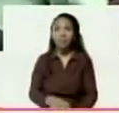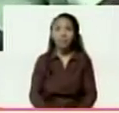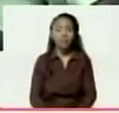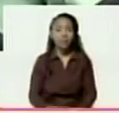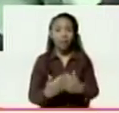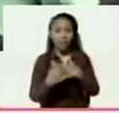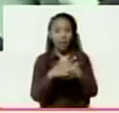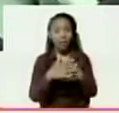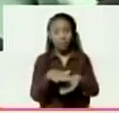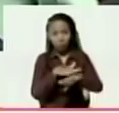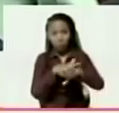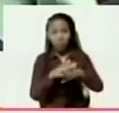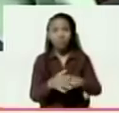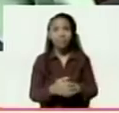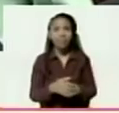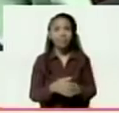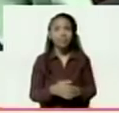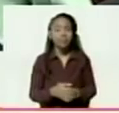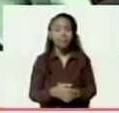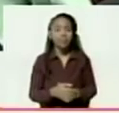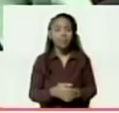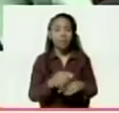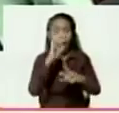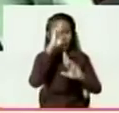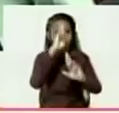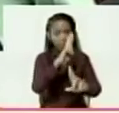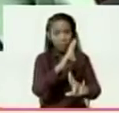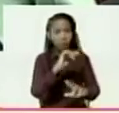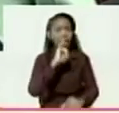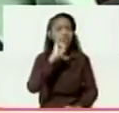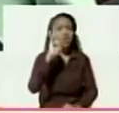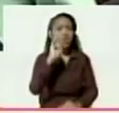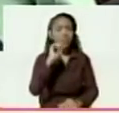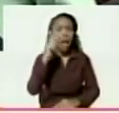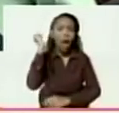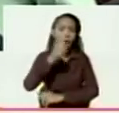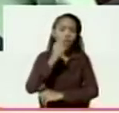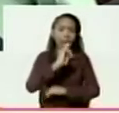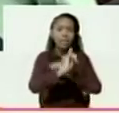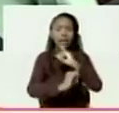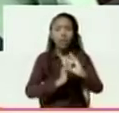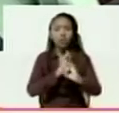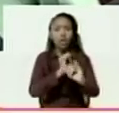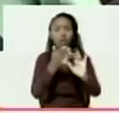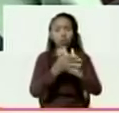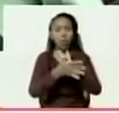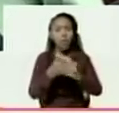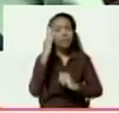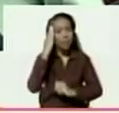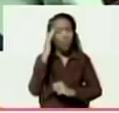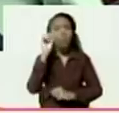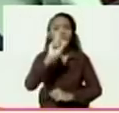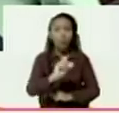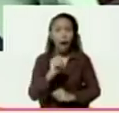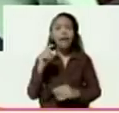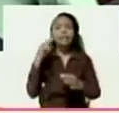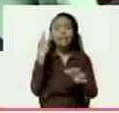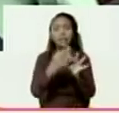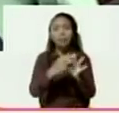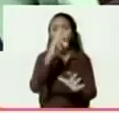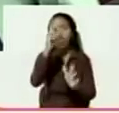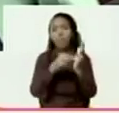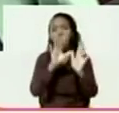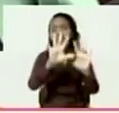Adelante, perdón. No, muchas gracias. Con respecto a la denuncia hacia la Corte Penal Internacional, sabemos también que desde septiembre de